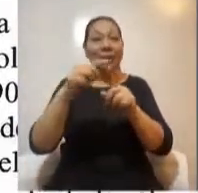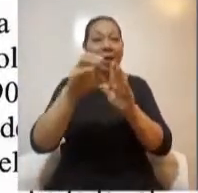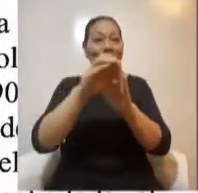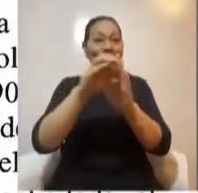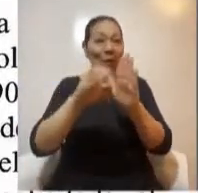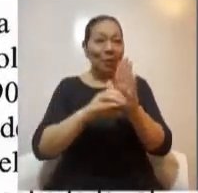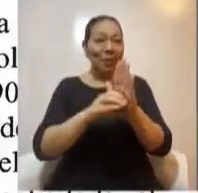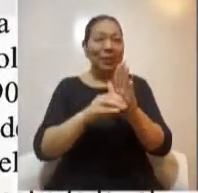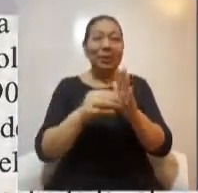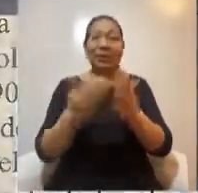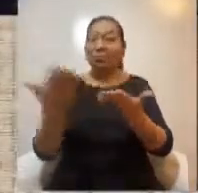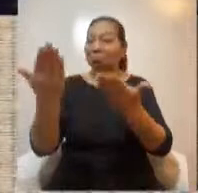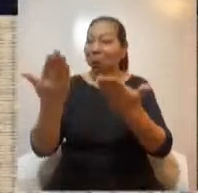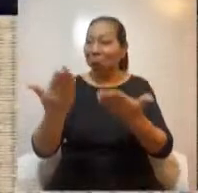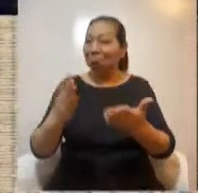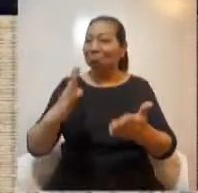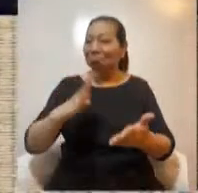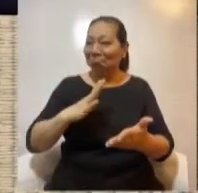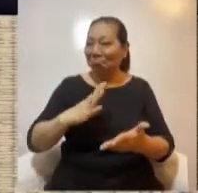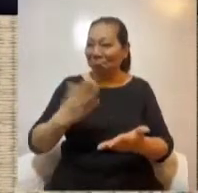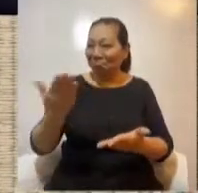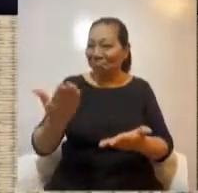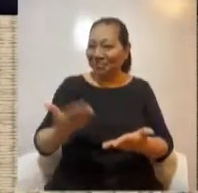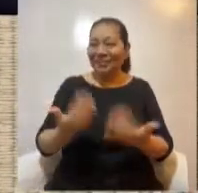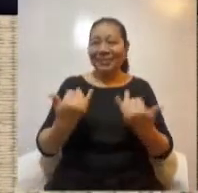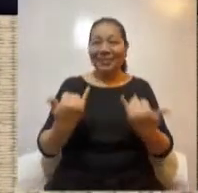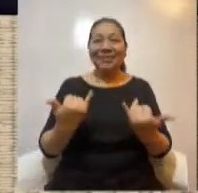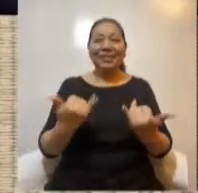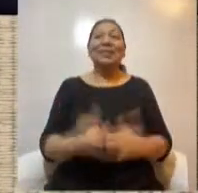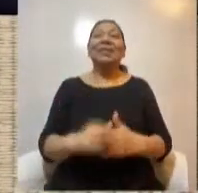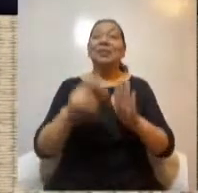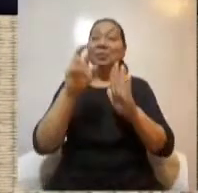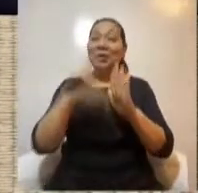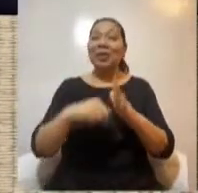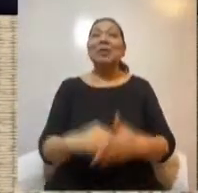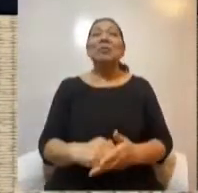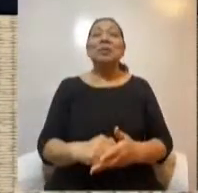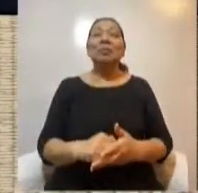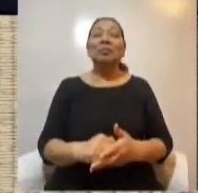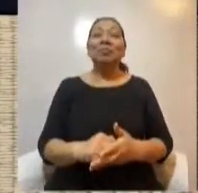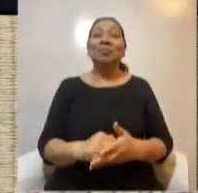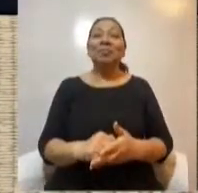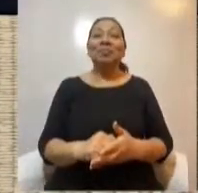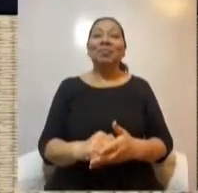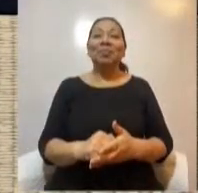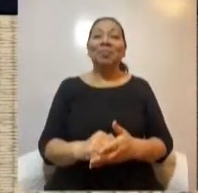Tribunal Constitucional, a quien le doy una cordial bienvenida a este programa.